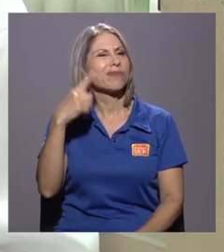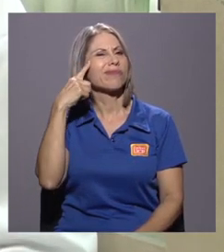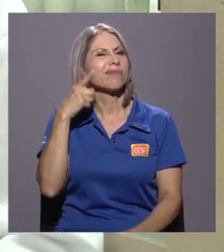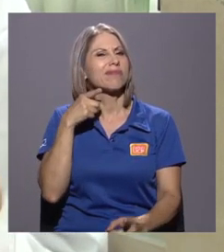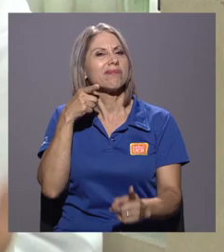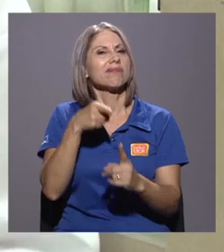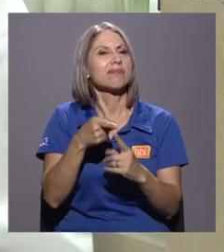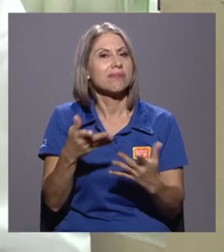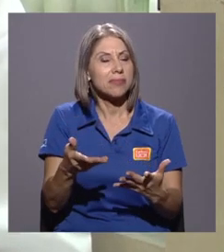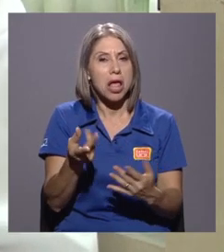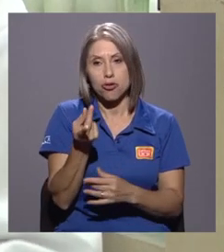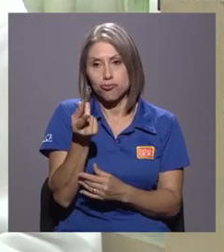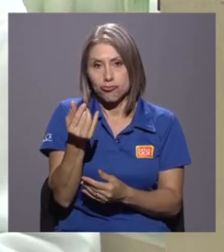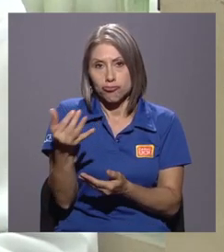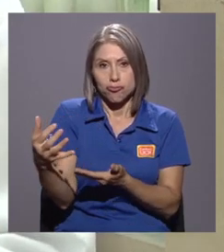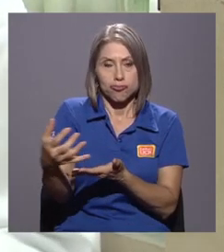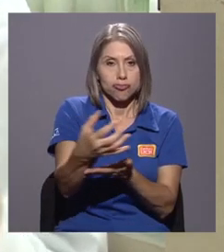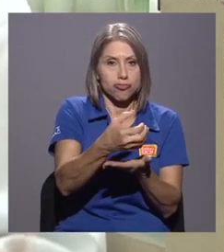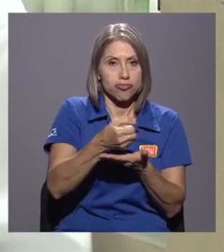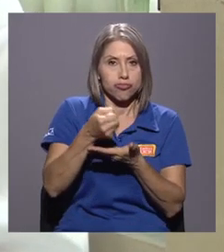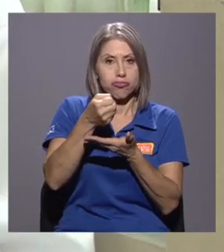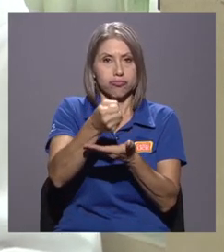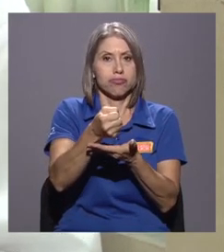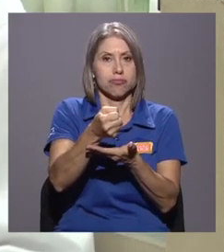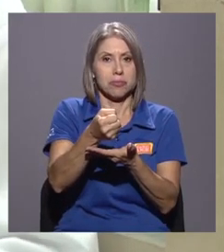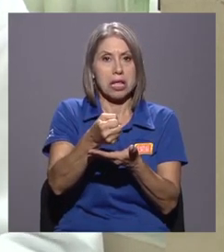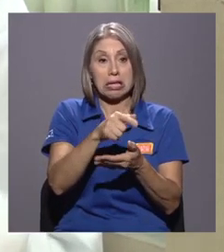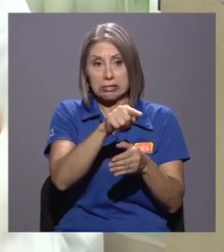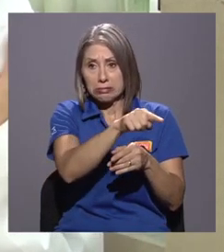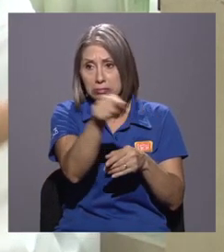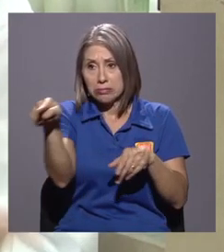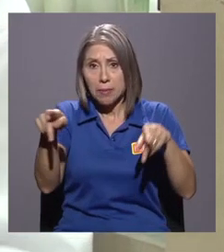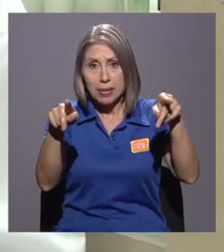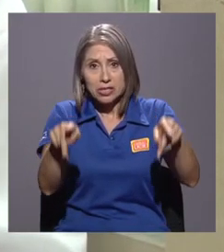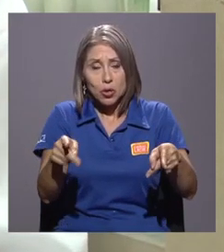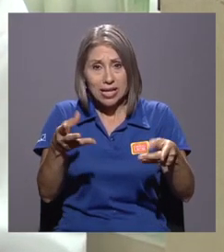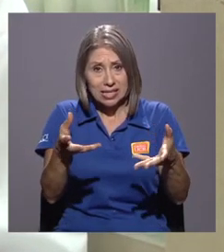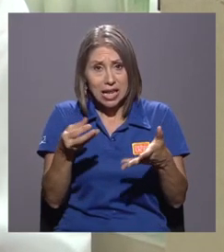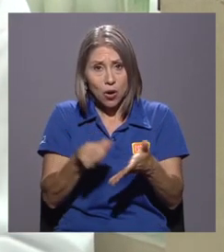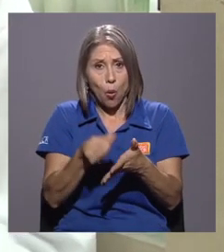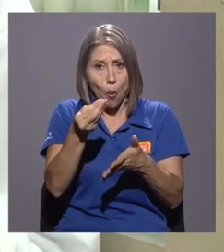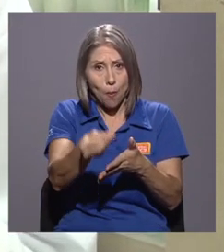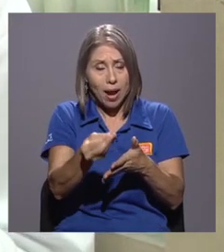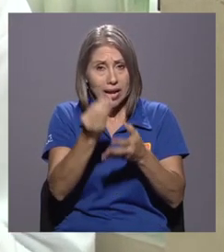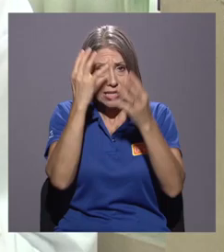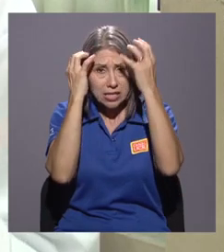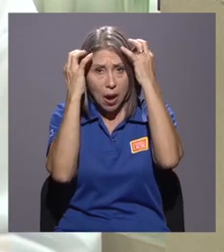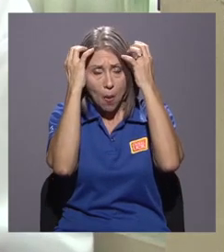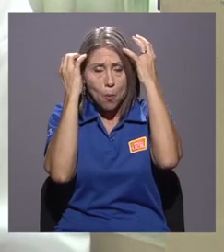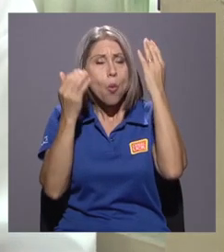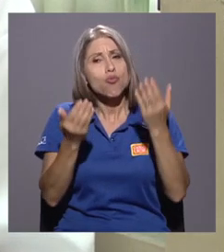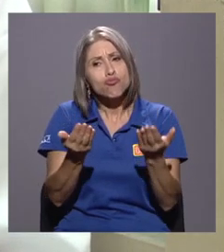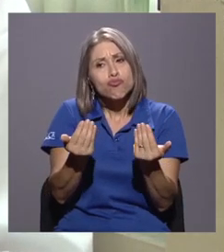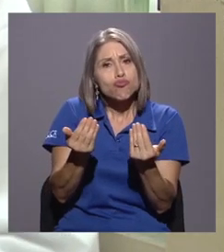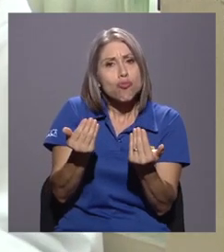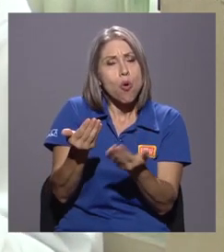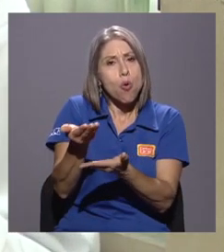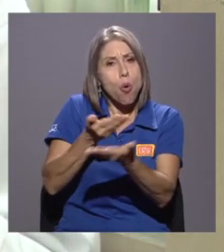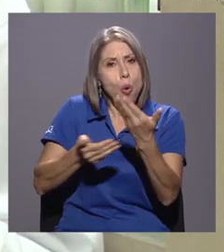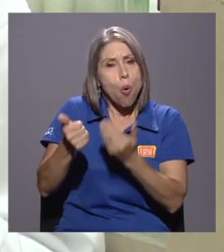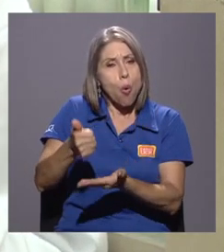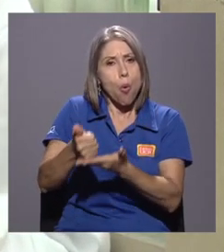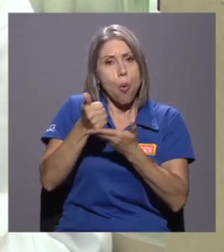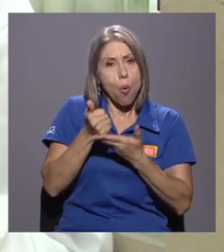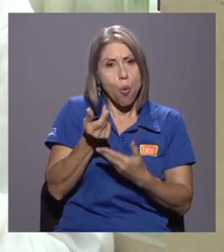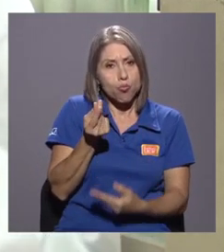que podamos recaudar fondos, que le pidamos colaboración a las personas que quieren adquirir nuestro producto, una colaboración monetaria